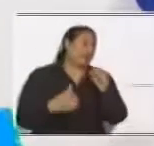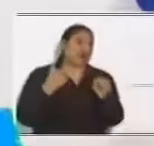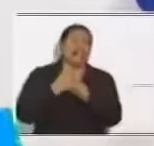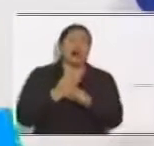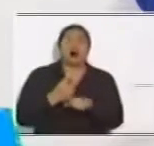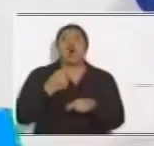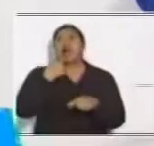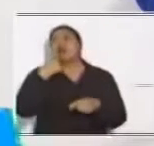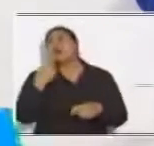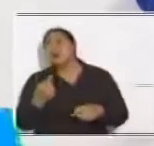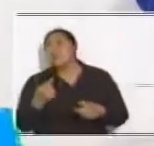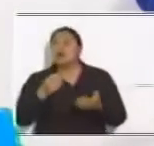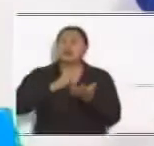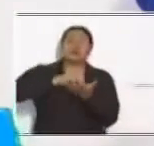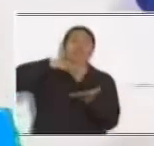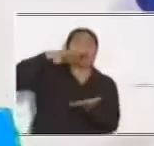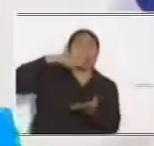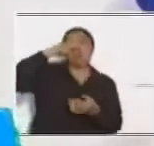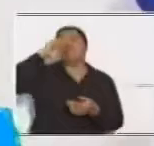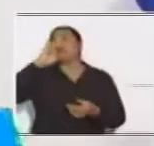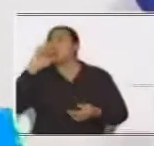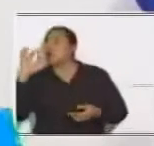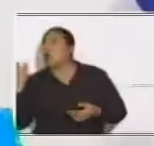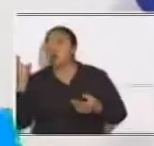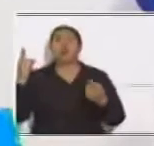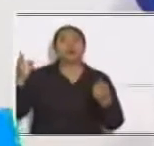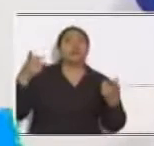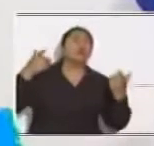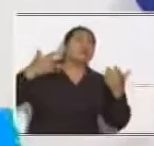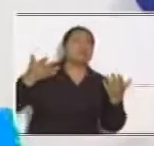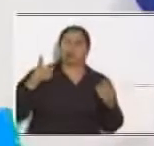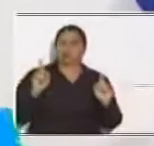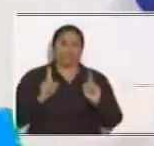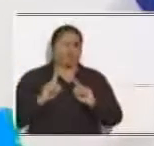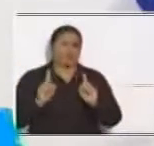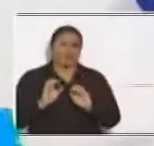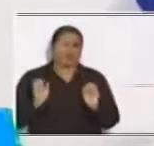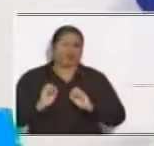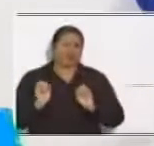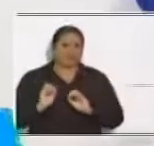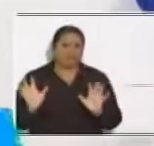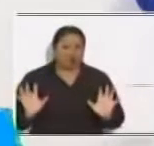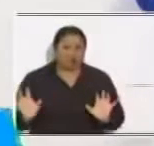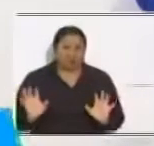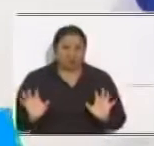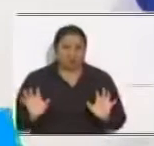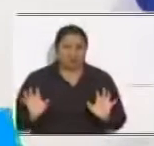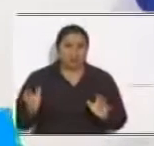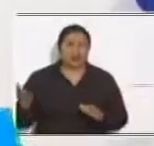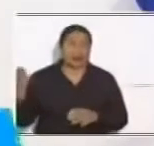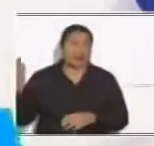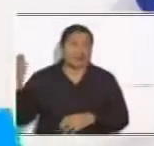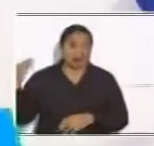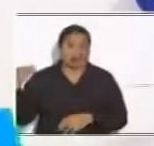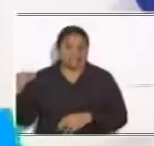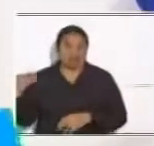del triángulo, sus lados, sus ángulos, etcétera, no. Antes de todo